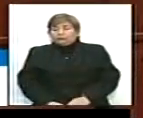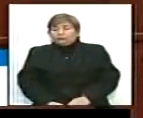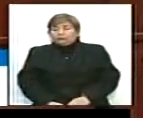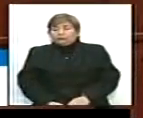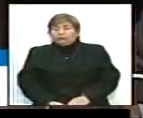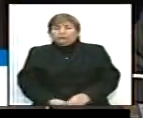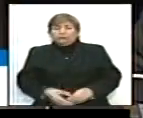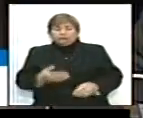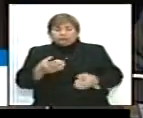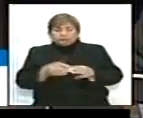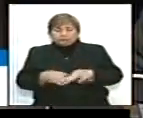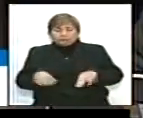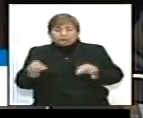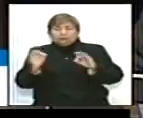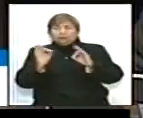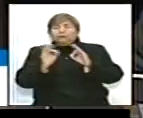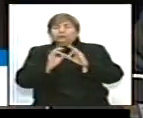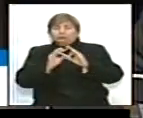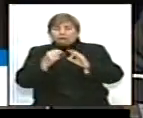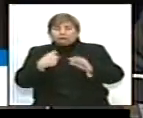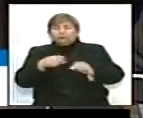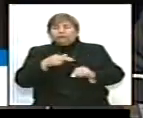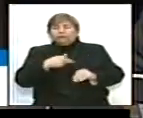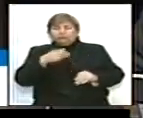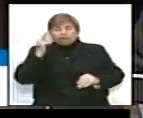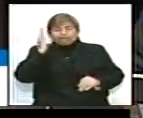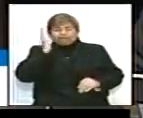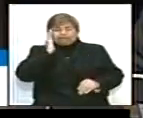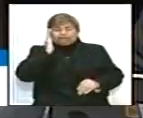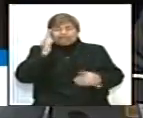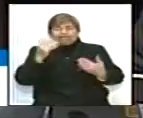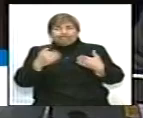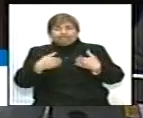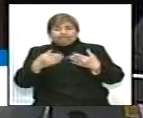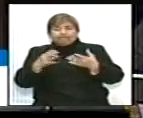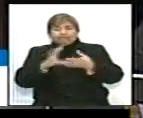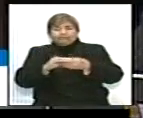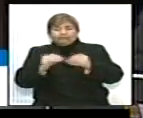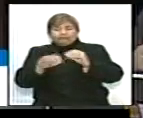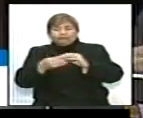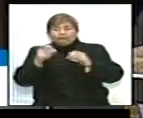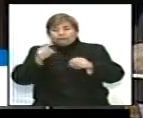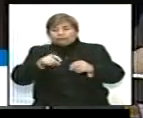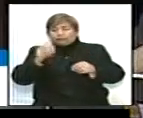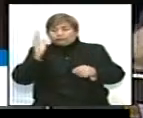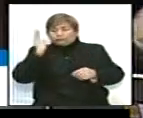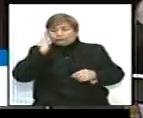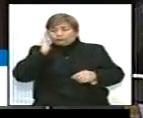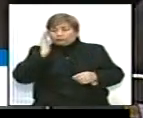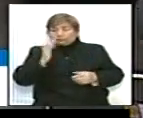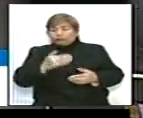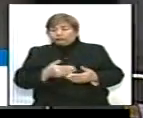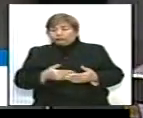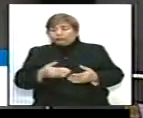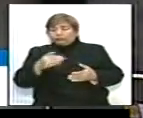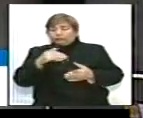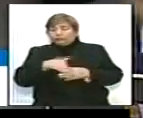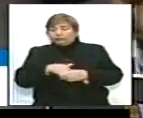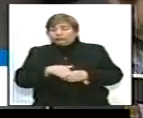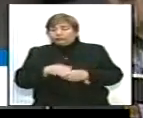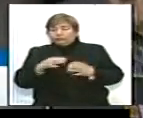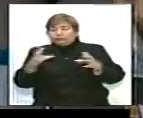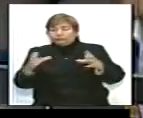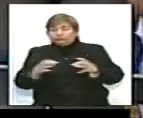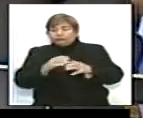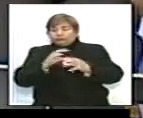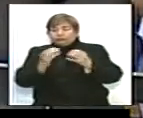Señor presidente, es importante que nosotros tengamos los antecedentes necesarios para saber en qué coyuntura